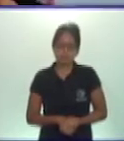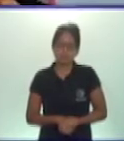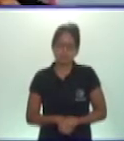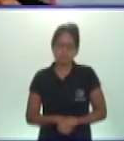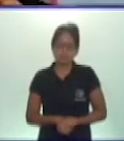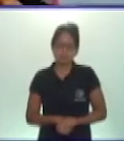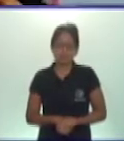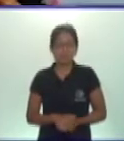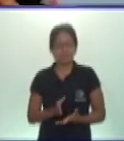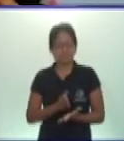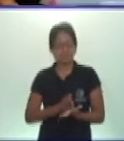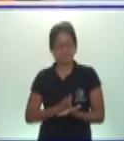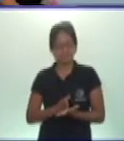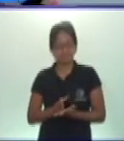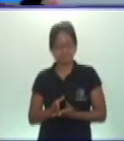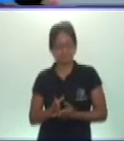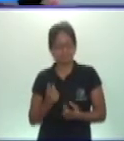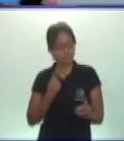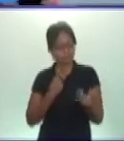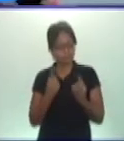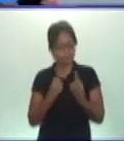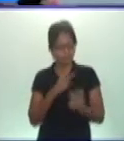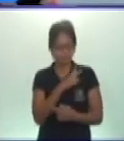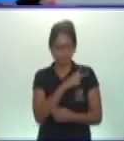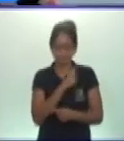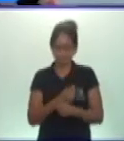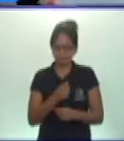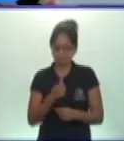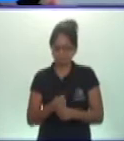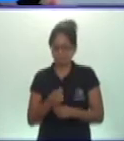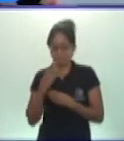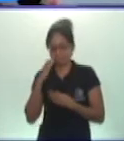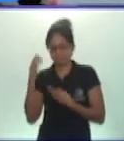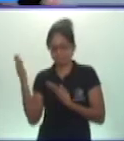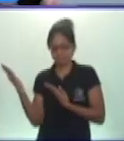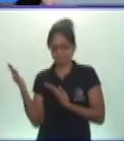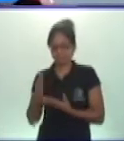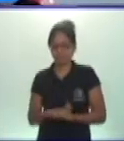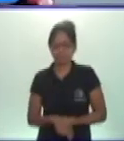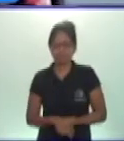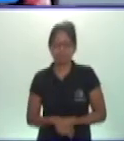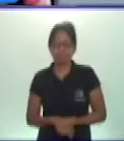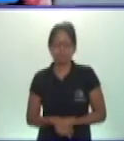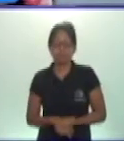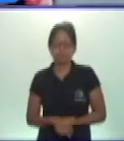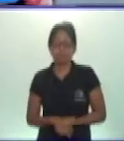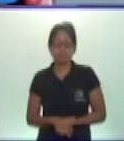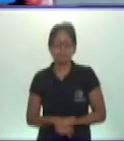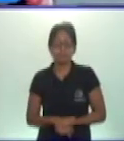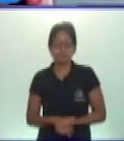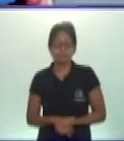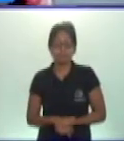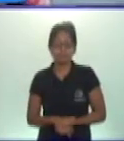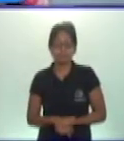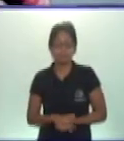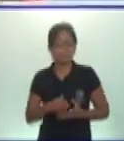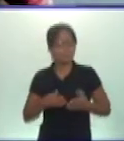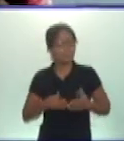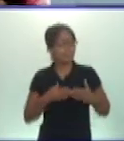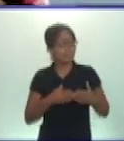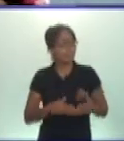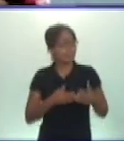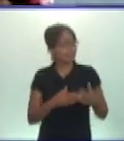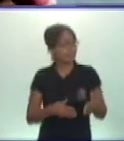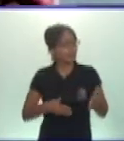Y continuamos conversando con el profesor Maximiliano Trujillo en Íconos de La Habana. Profesor, ¿qué importancia tuvo la flota de India para el desarrollo